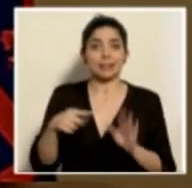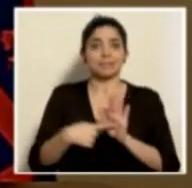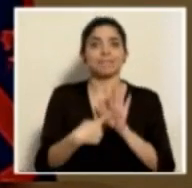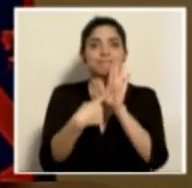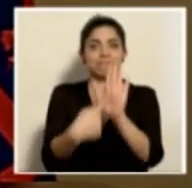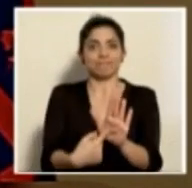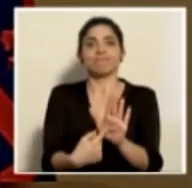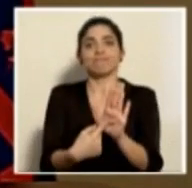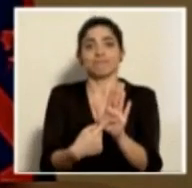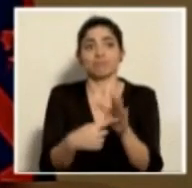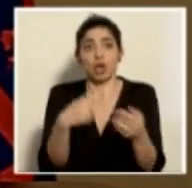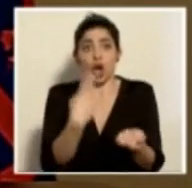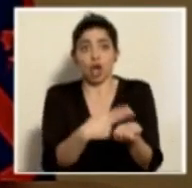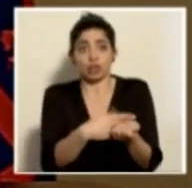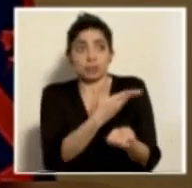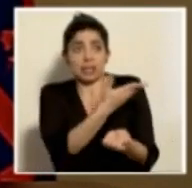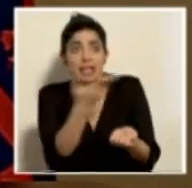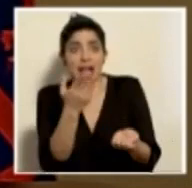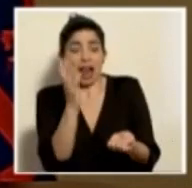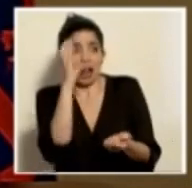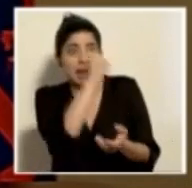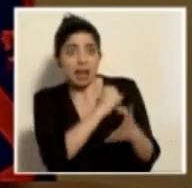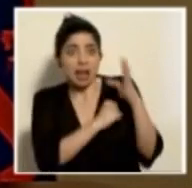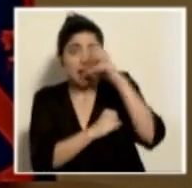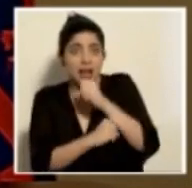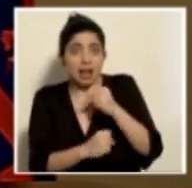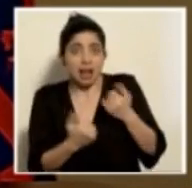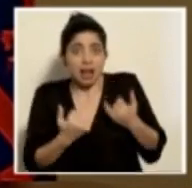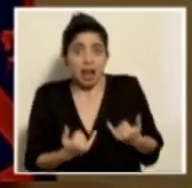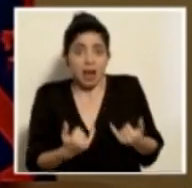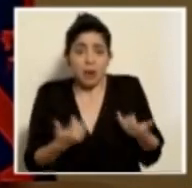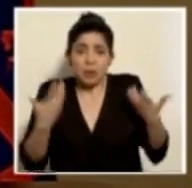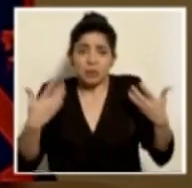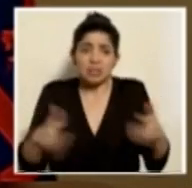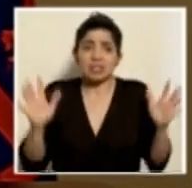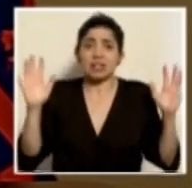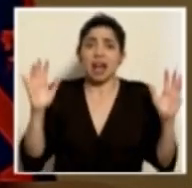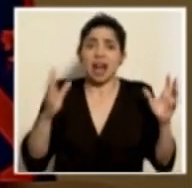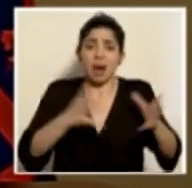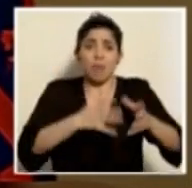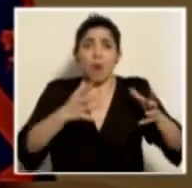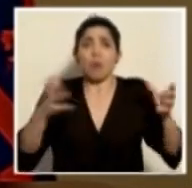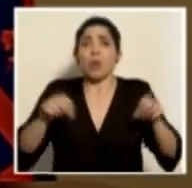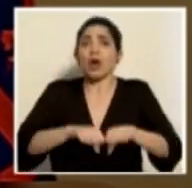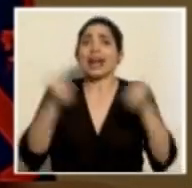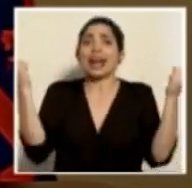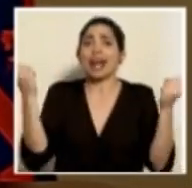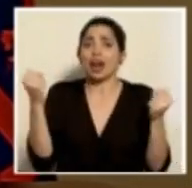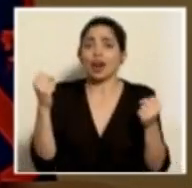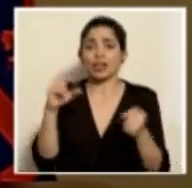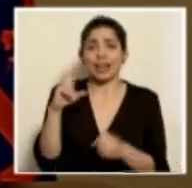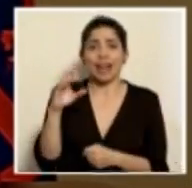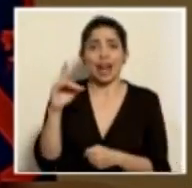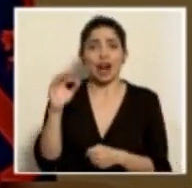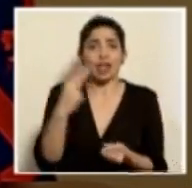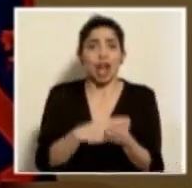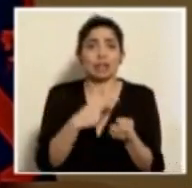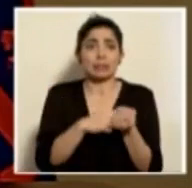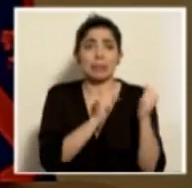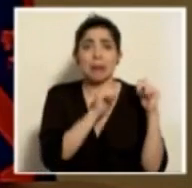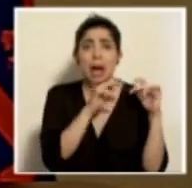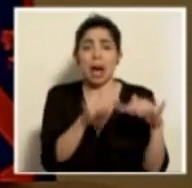esto se está reflejando en los hospitales. Ya tenemos un volumen récord en cuanto a hospitalizaciones,